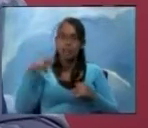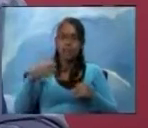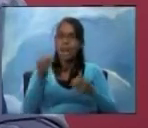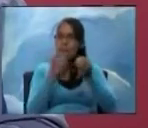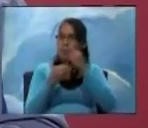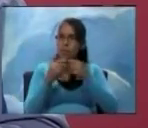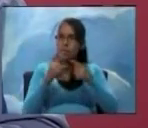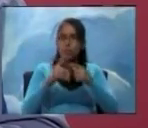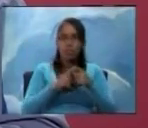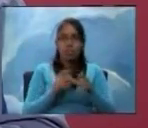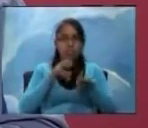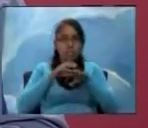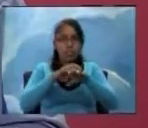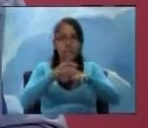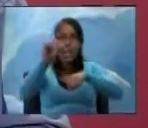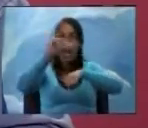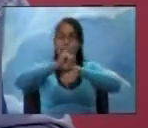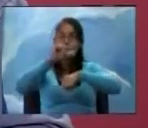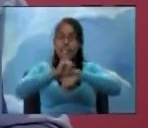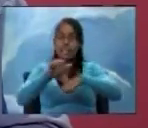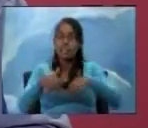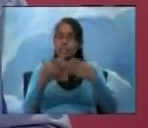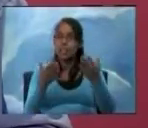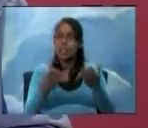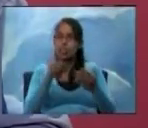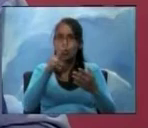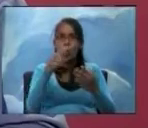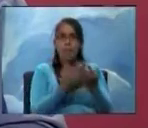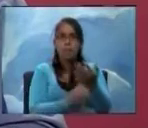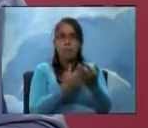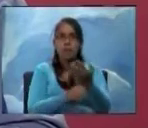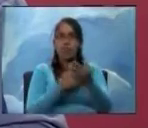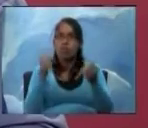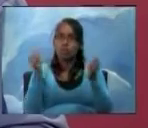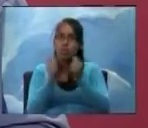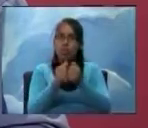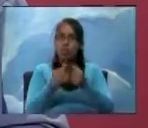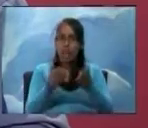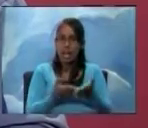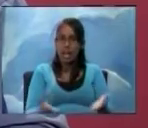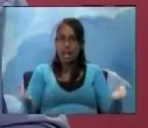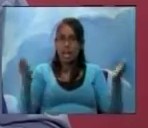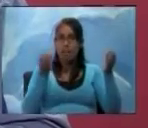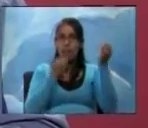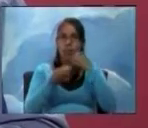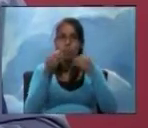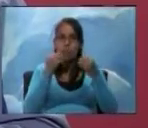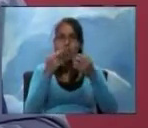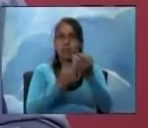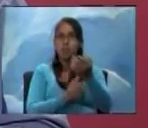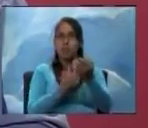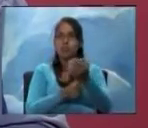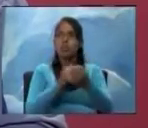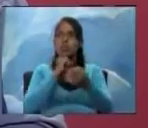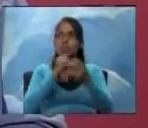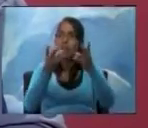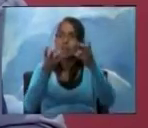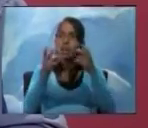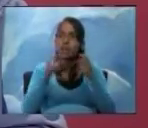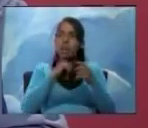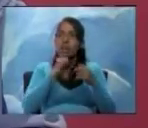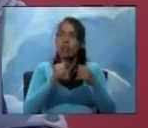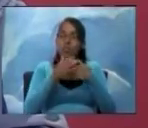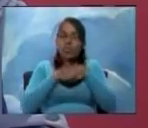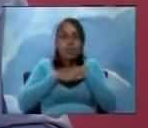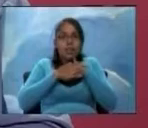de repente le llegue la iglesia, dos hermanos, con una caja de alimento? Hermano, el que la recibe hace una